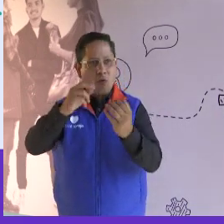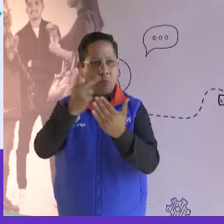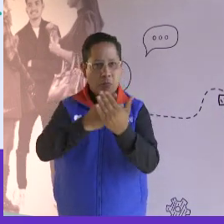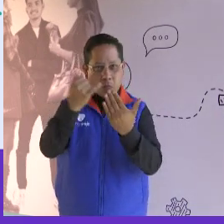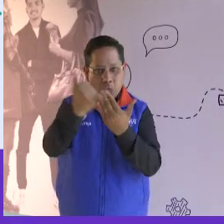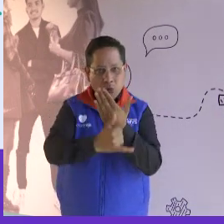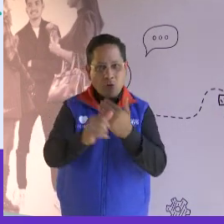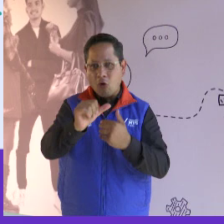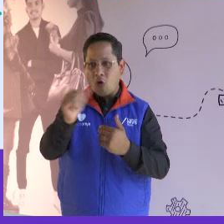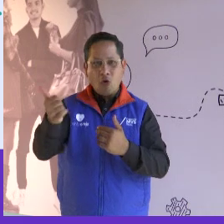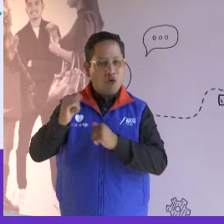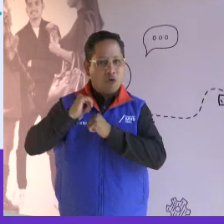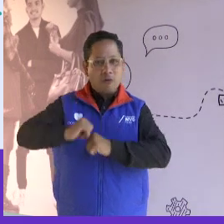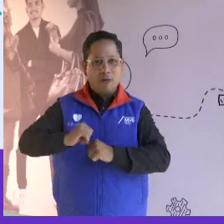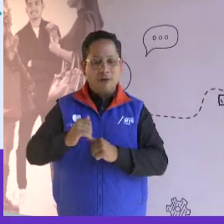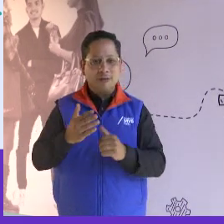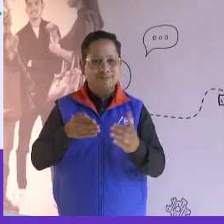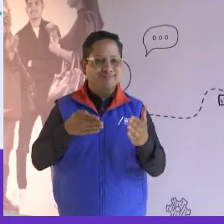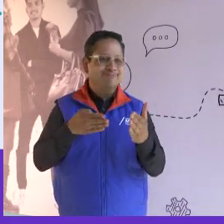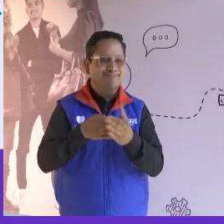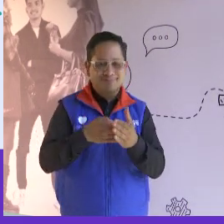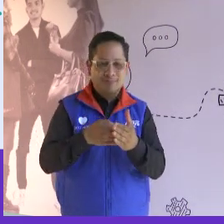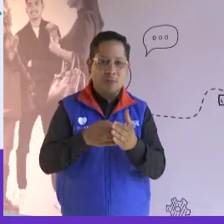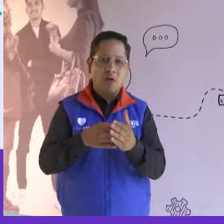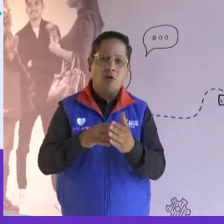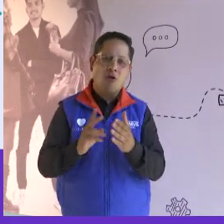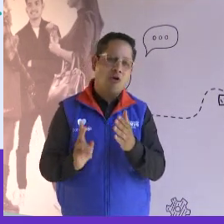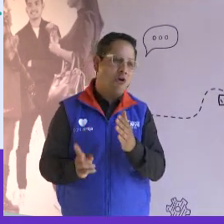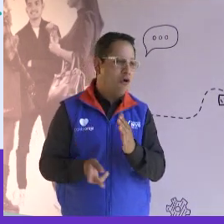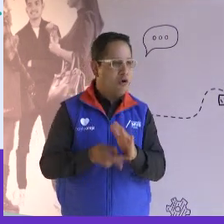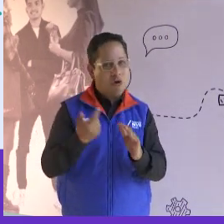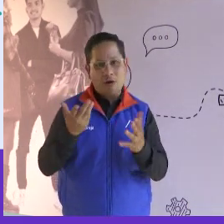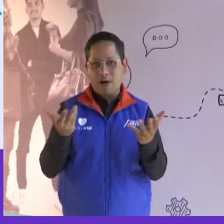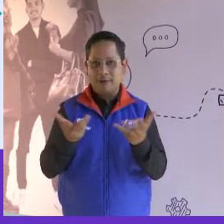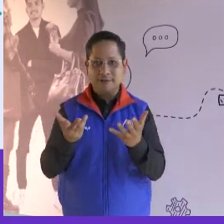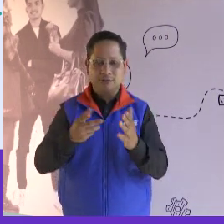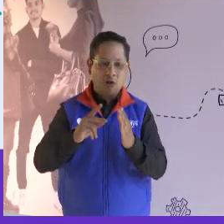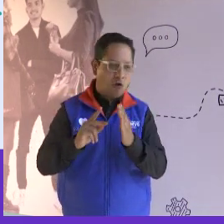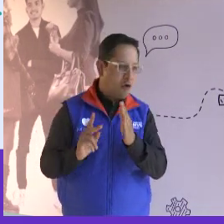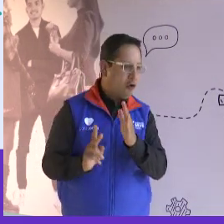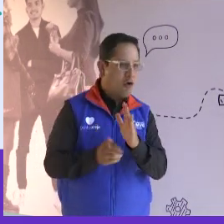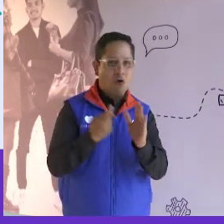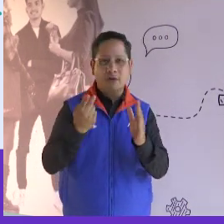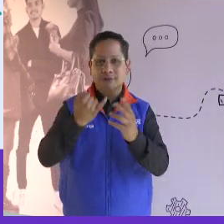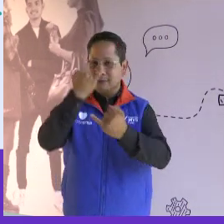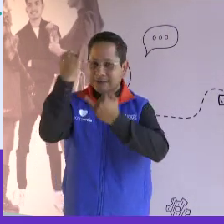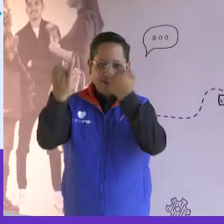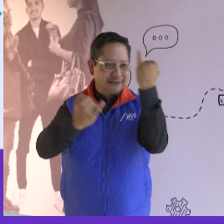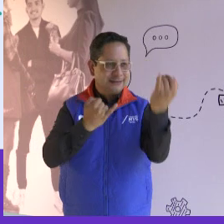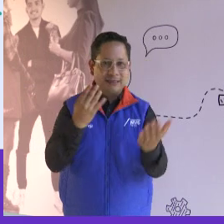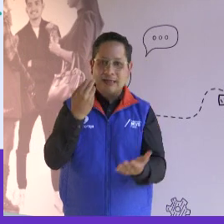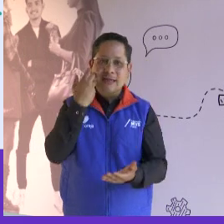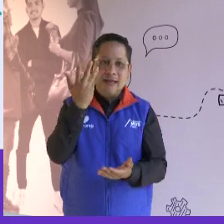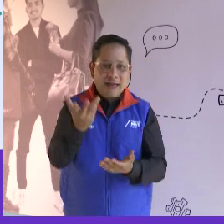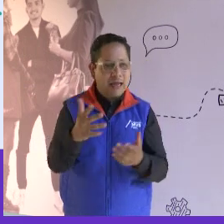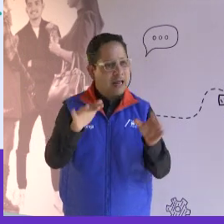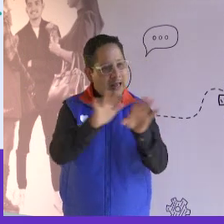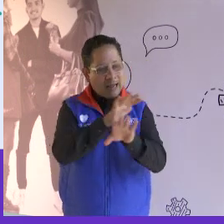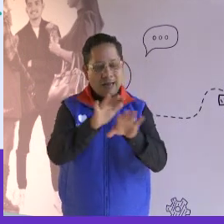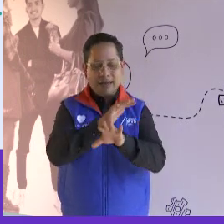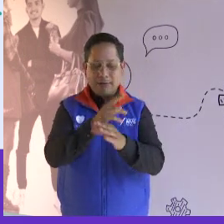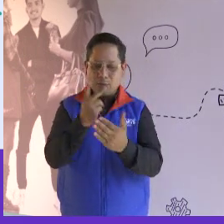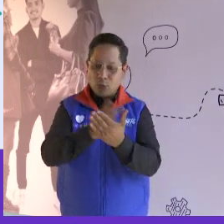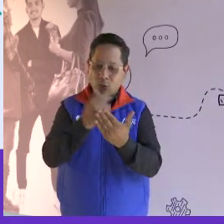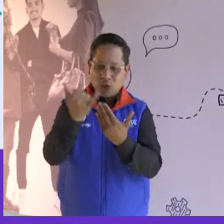y entonces se queda trunco el proceso y entra el otro, trae otras ideas y vuelve a hacer que cambies todo el proyecto.